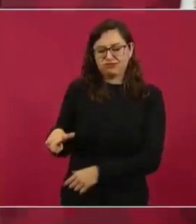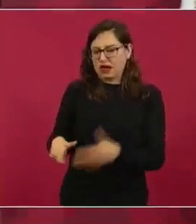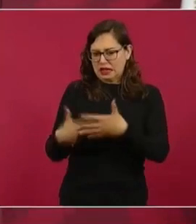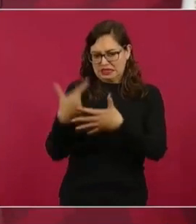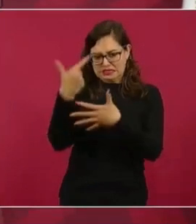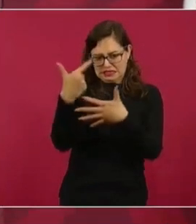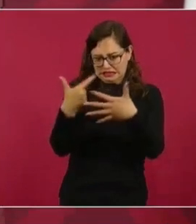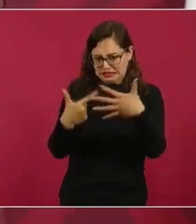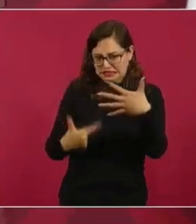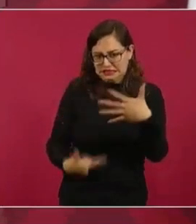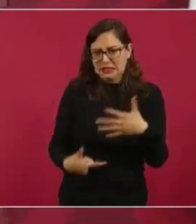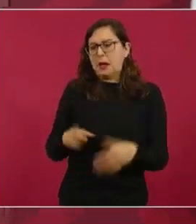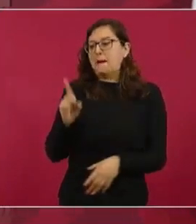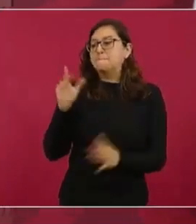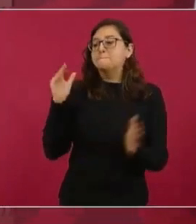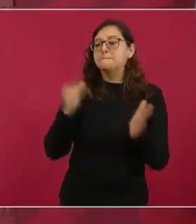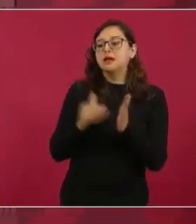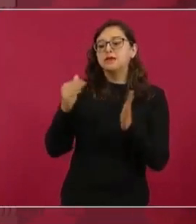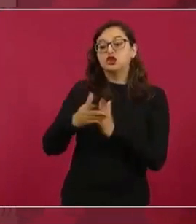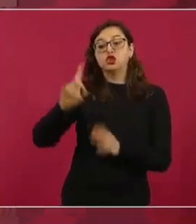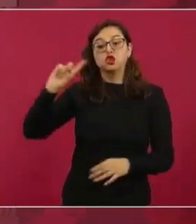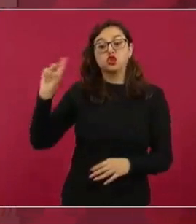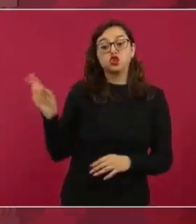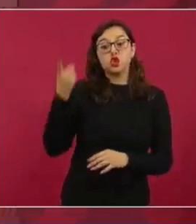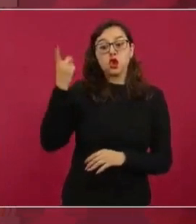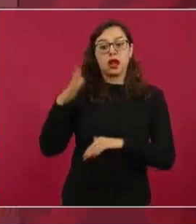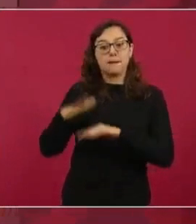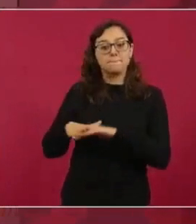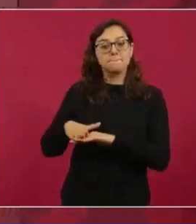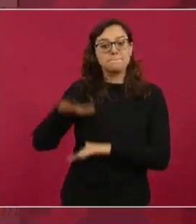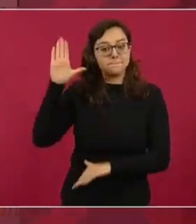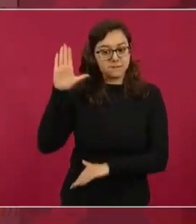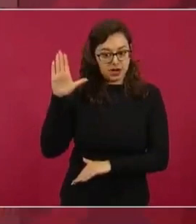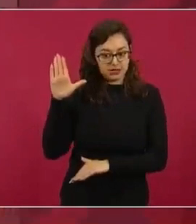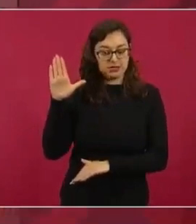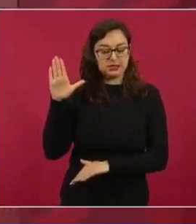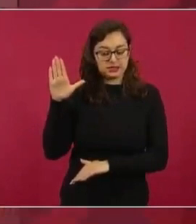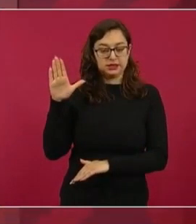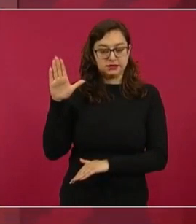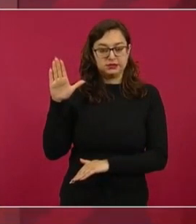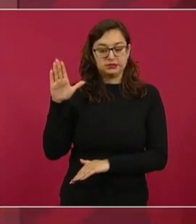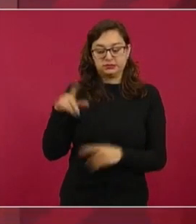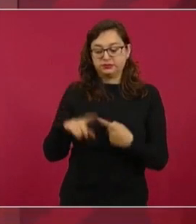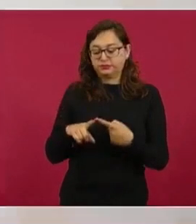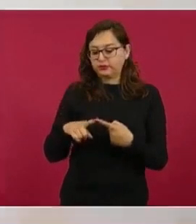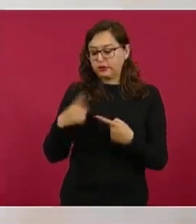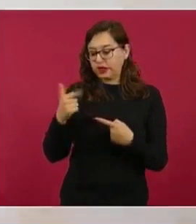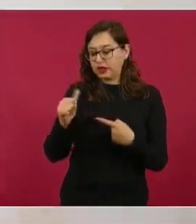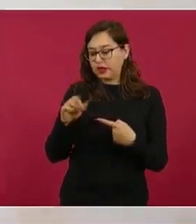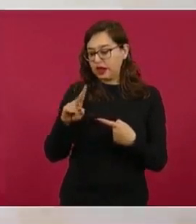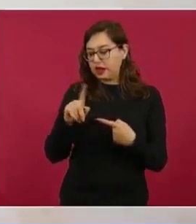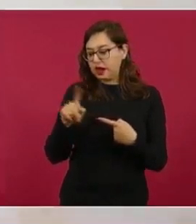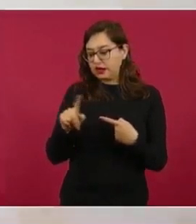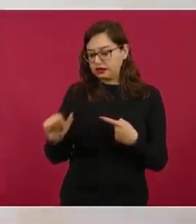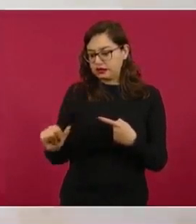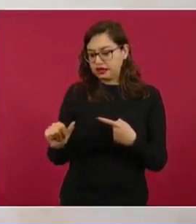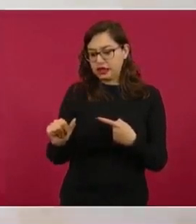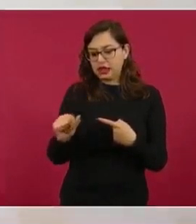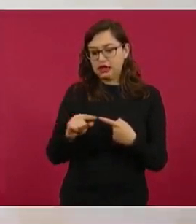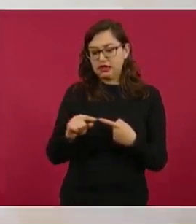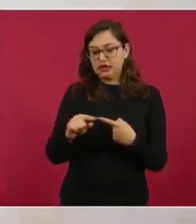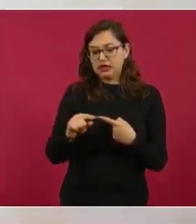aparecen los que tienen más de $1,000,000,000. Creo que la familia de Garzazada en el